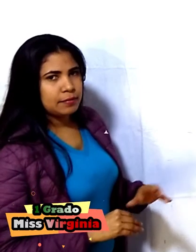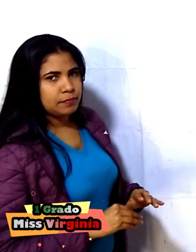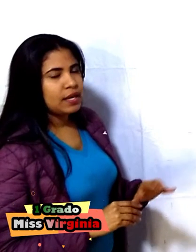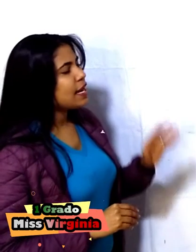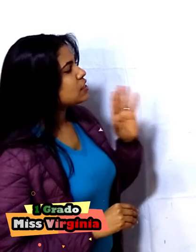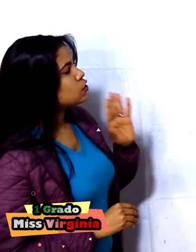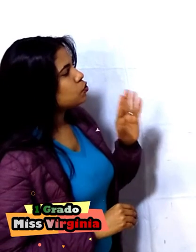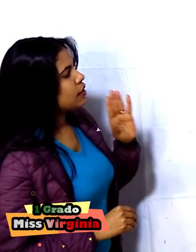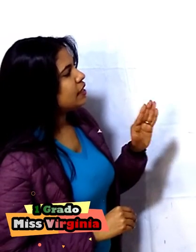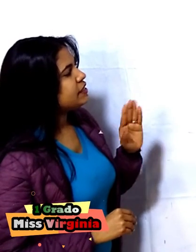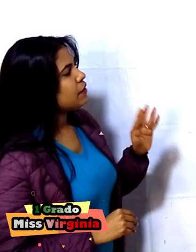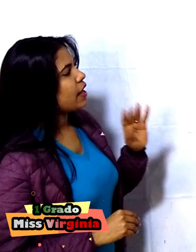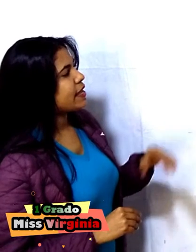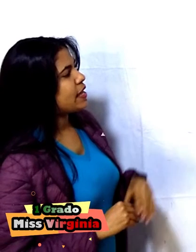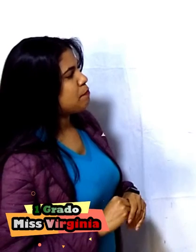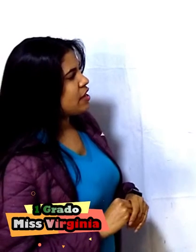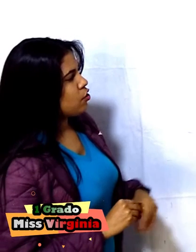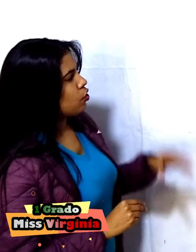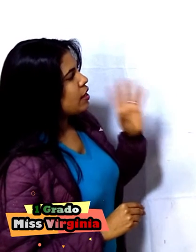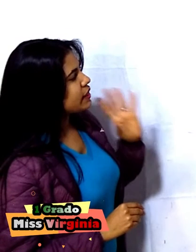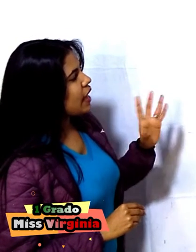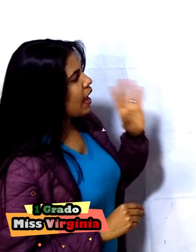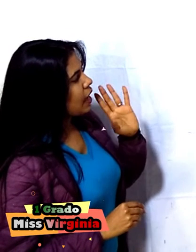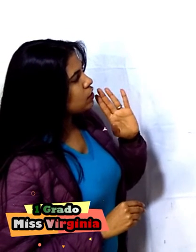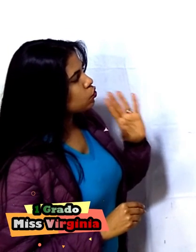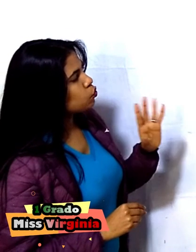tachuela. La chu la lleva en el medio.